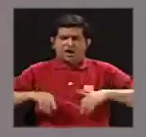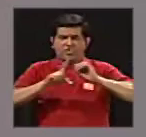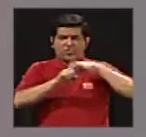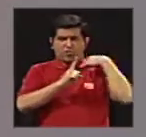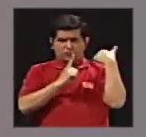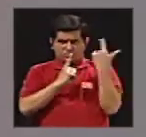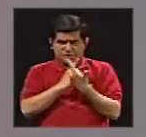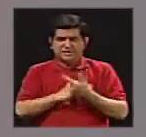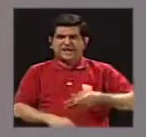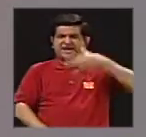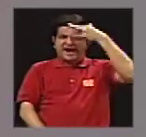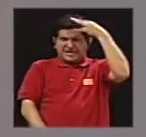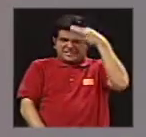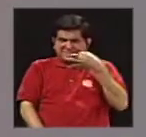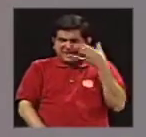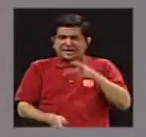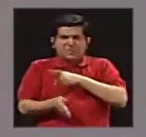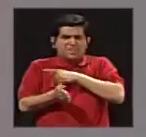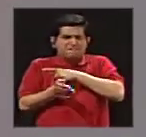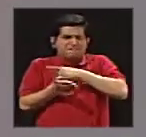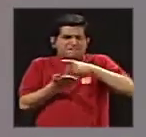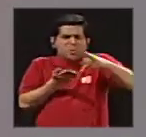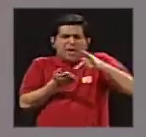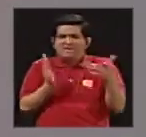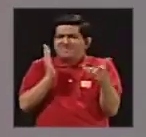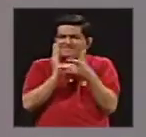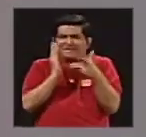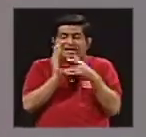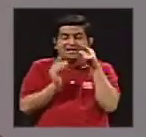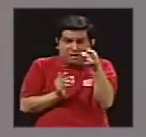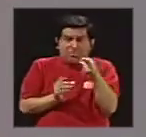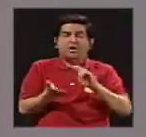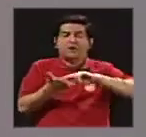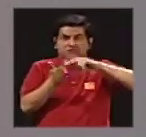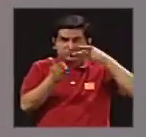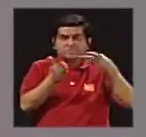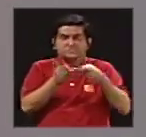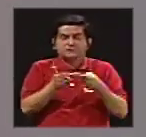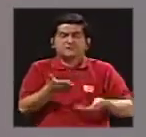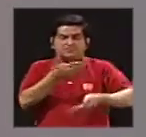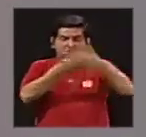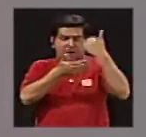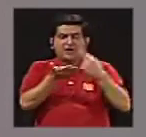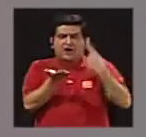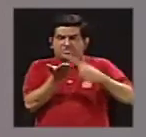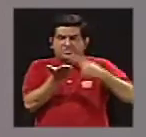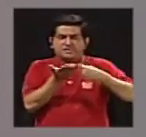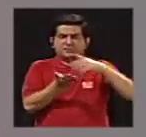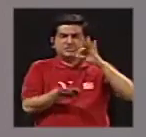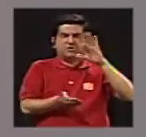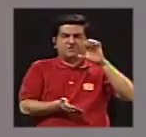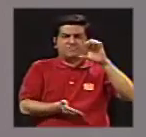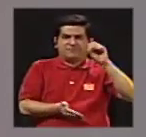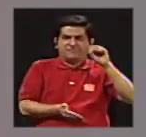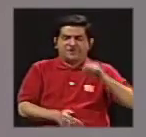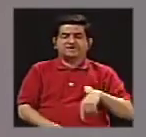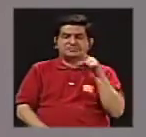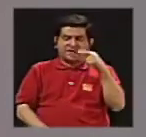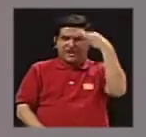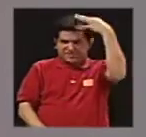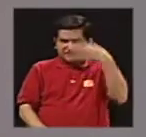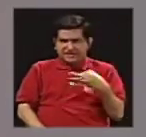o sea con un criterio meramente técnico eso ha venido Incluso en la anterior discusión del FES ya se había manifestado es esa